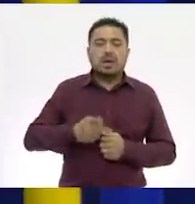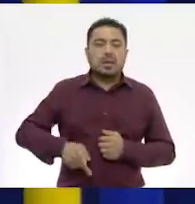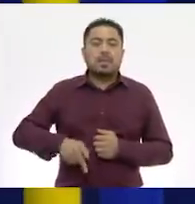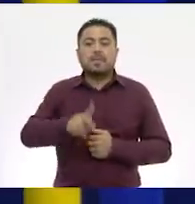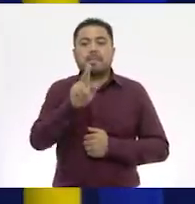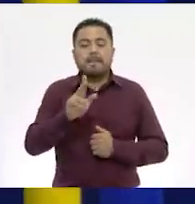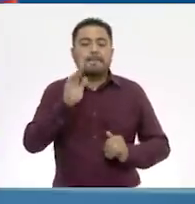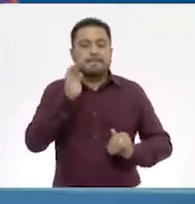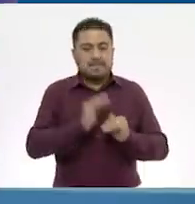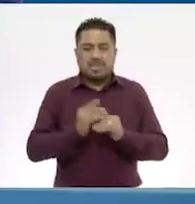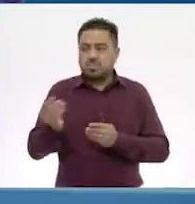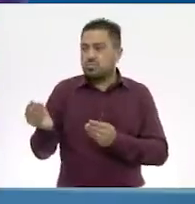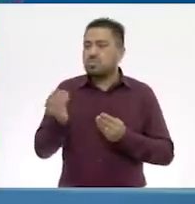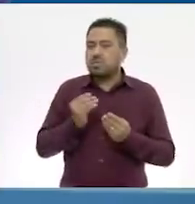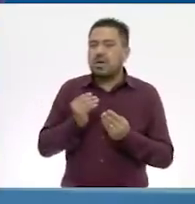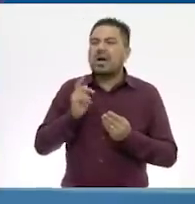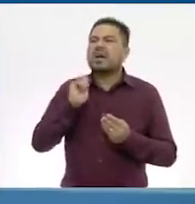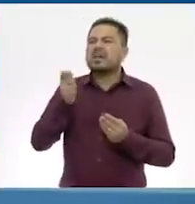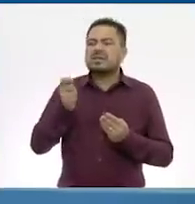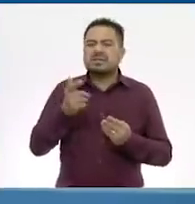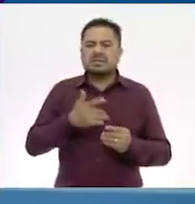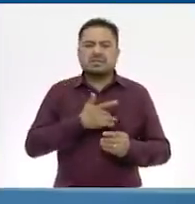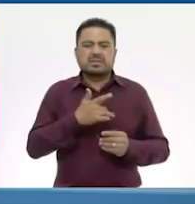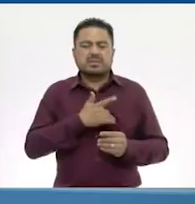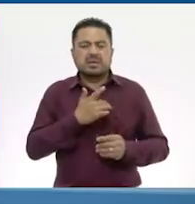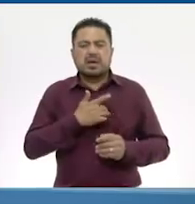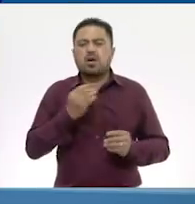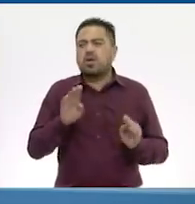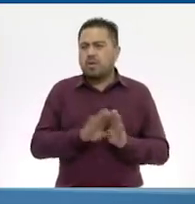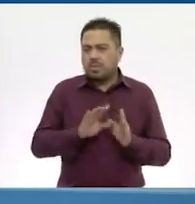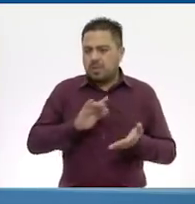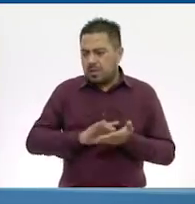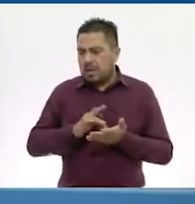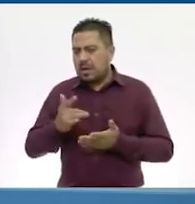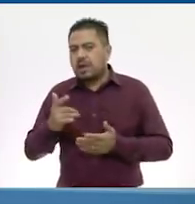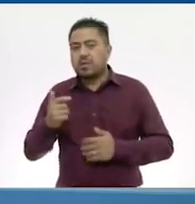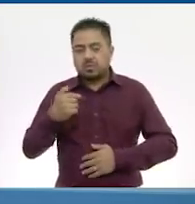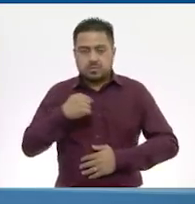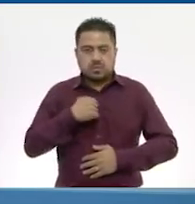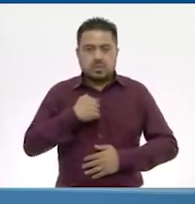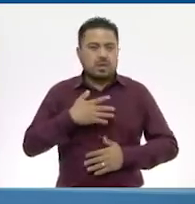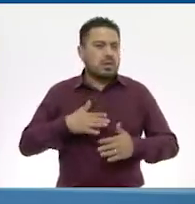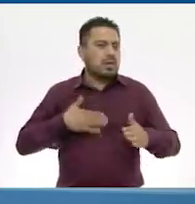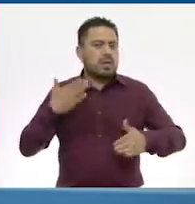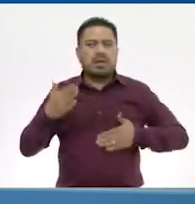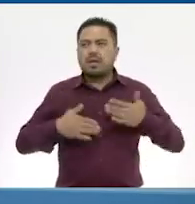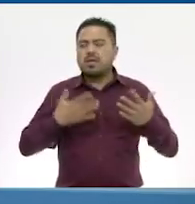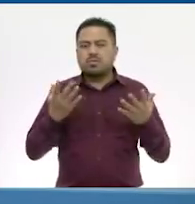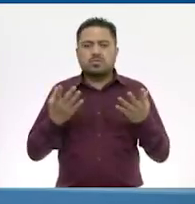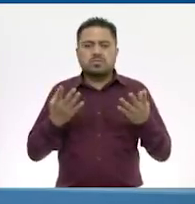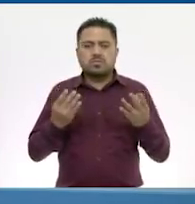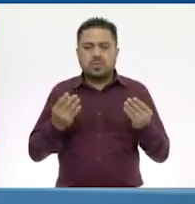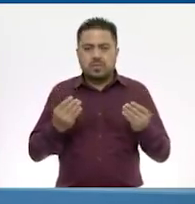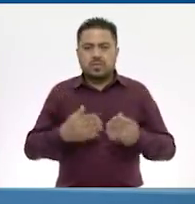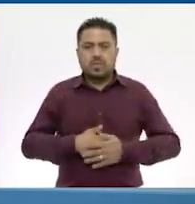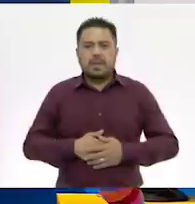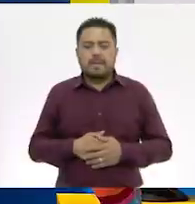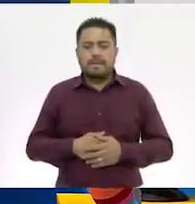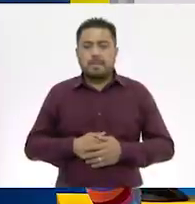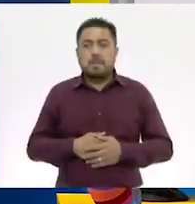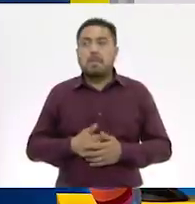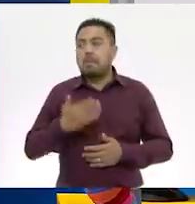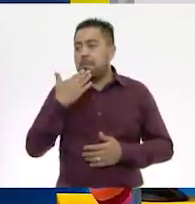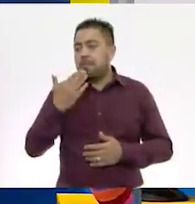pues, más que recompensa, fue un acto de agradecimiento que yo disfruté muchísimo. ¡Qué